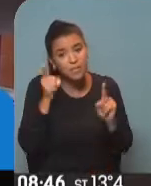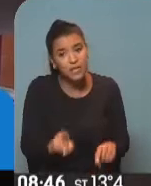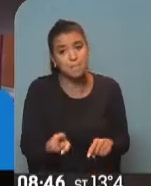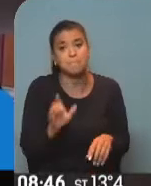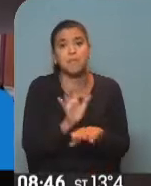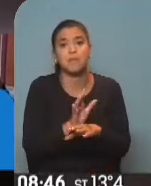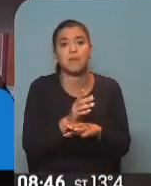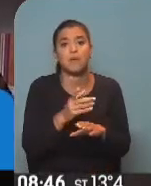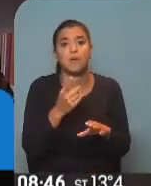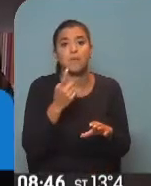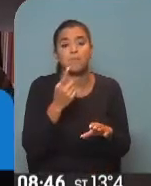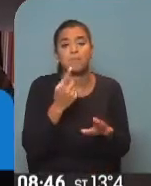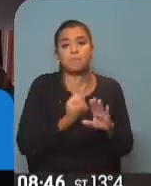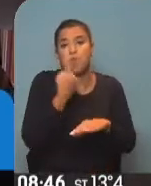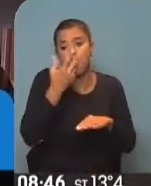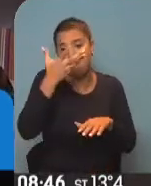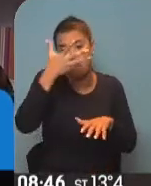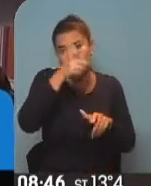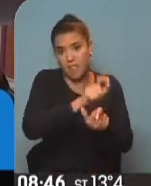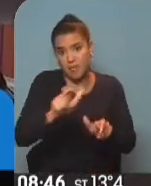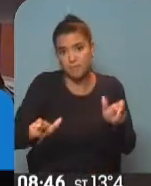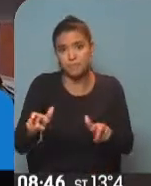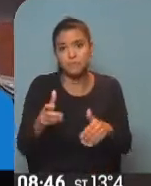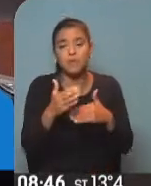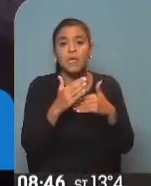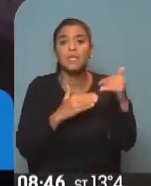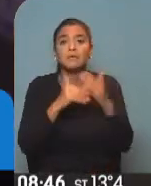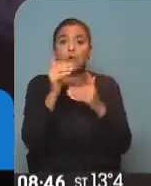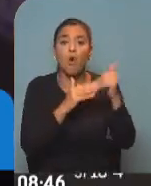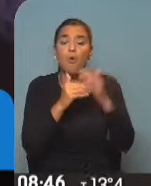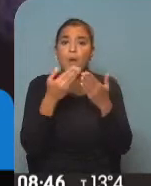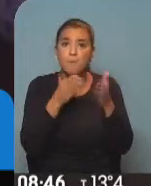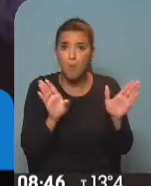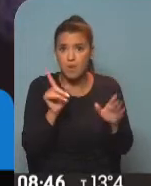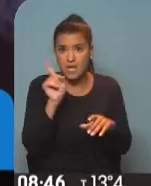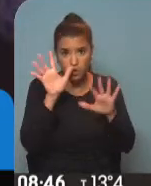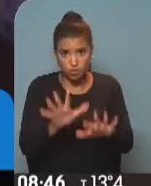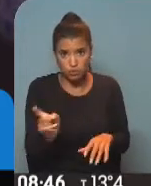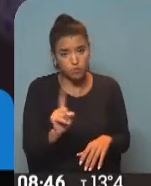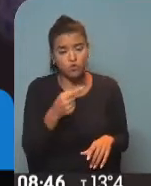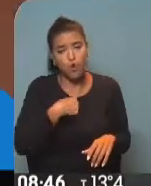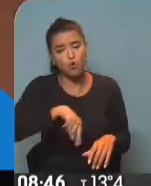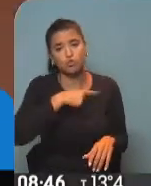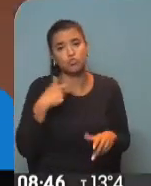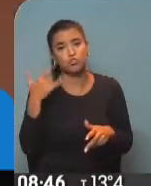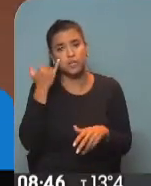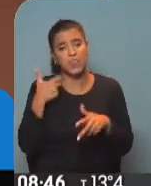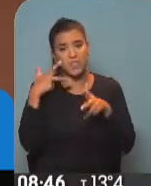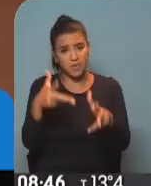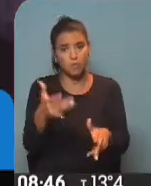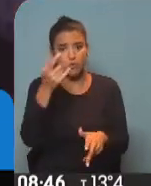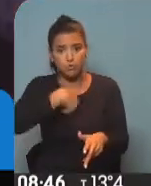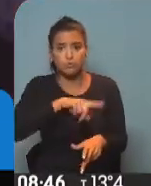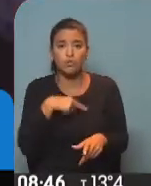prioridades de una mayoría de los argentinos y la obra pública no se paraliza no no nosotros lo dijimos en su momento nosotros tenemos garantizada la